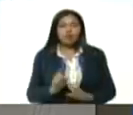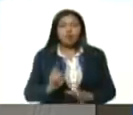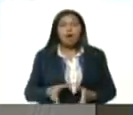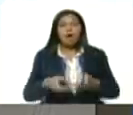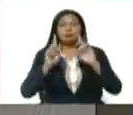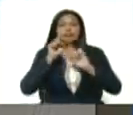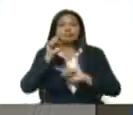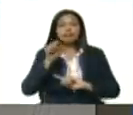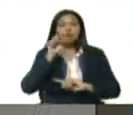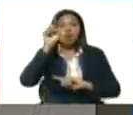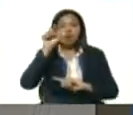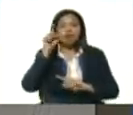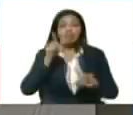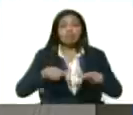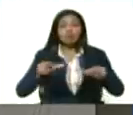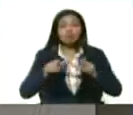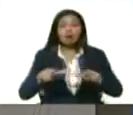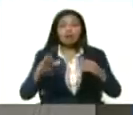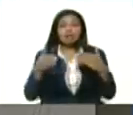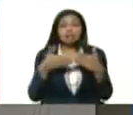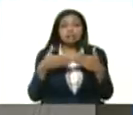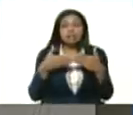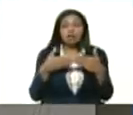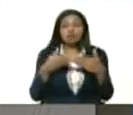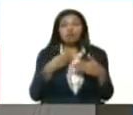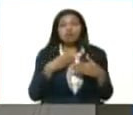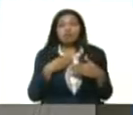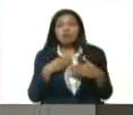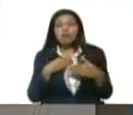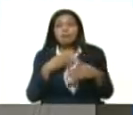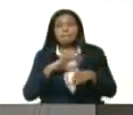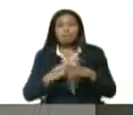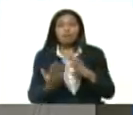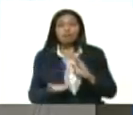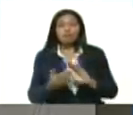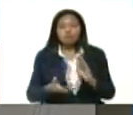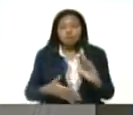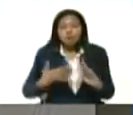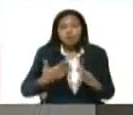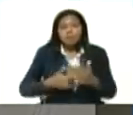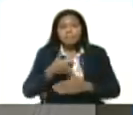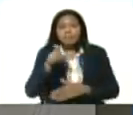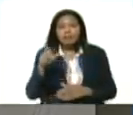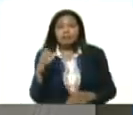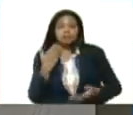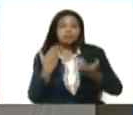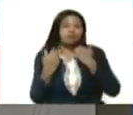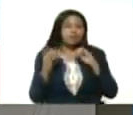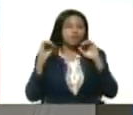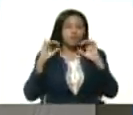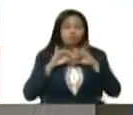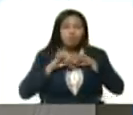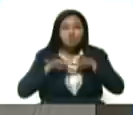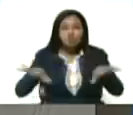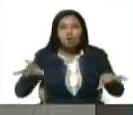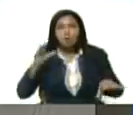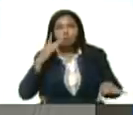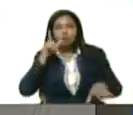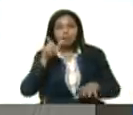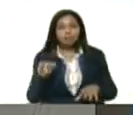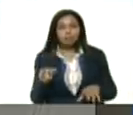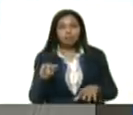los sitios cerrados, son sitios donde hay mayor probabilidad de contagio masivo en caso de que haya una